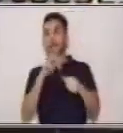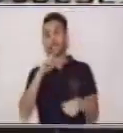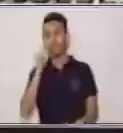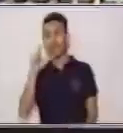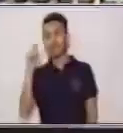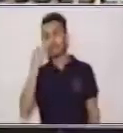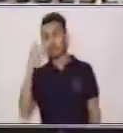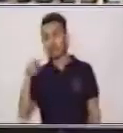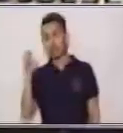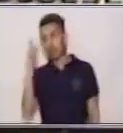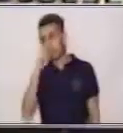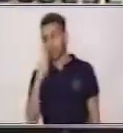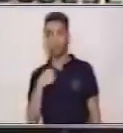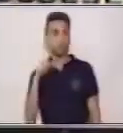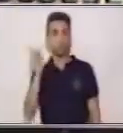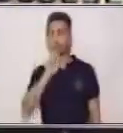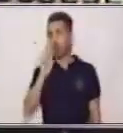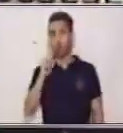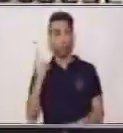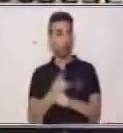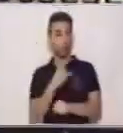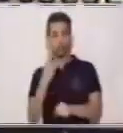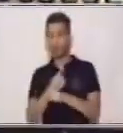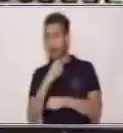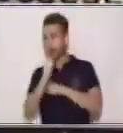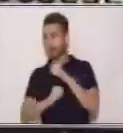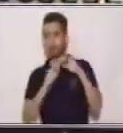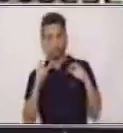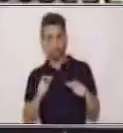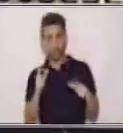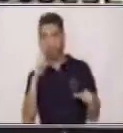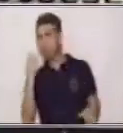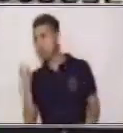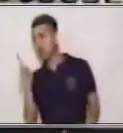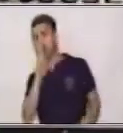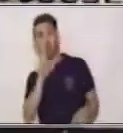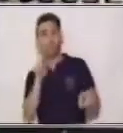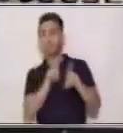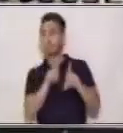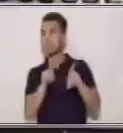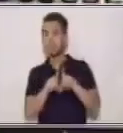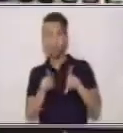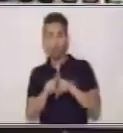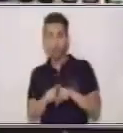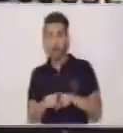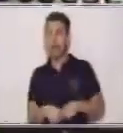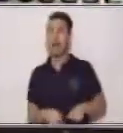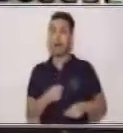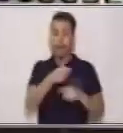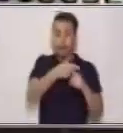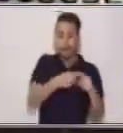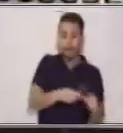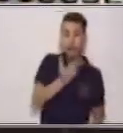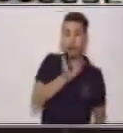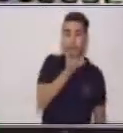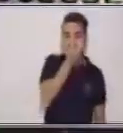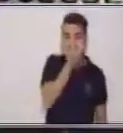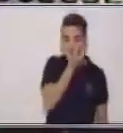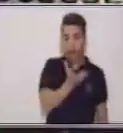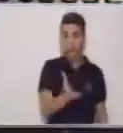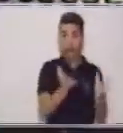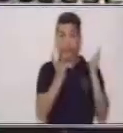frutas ni ninguna otra figura, porque no es lo mismo que te den la mitad de una manzana